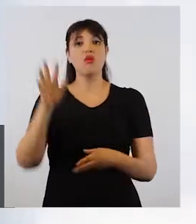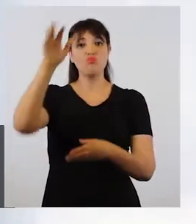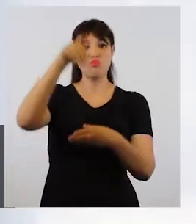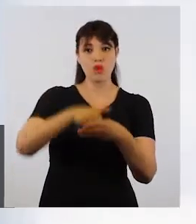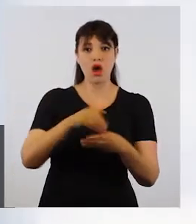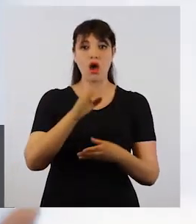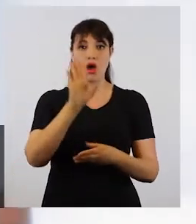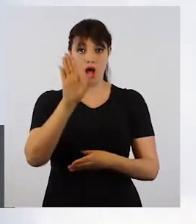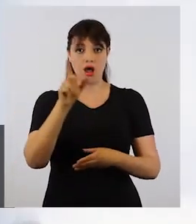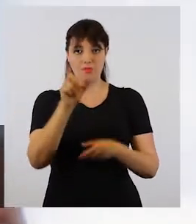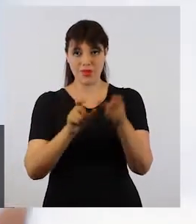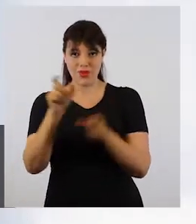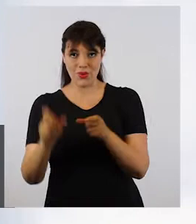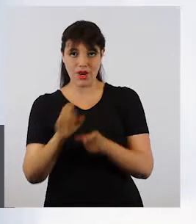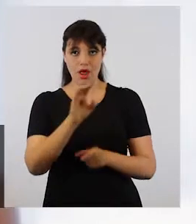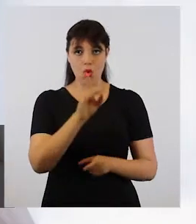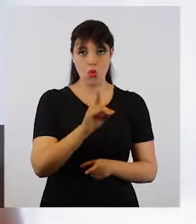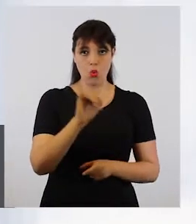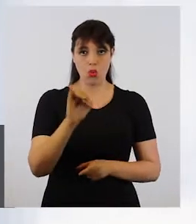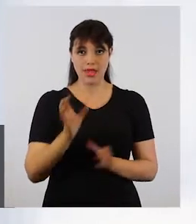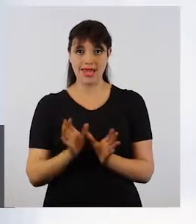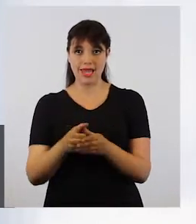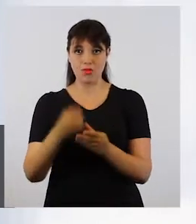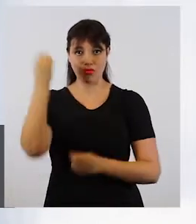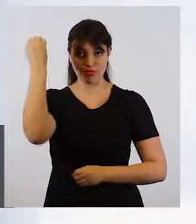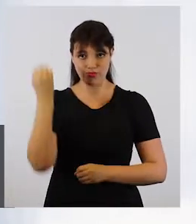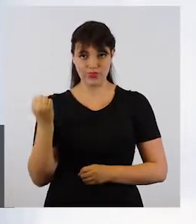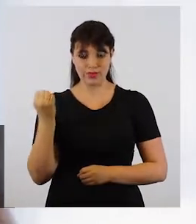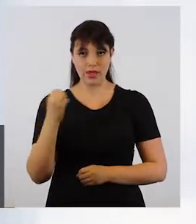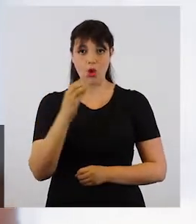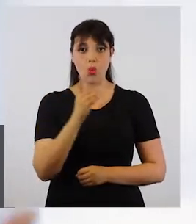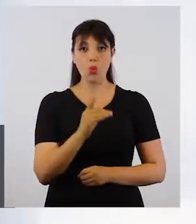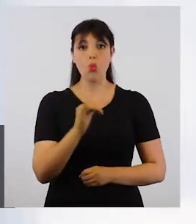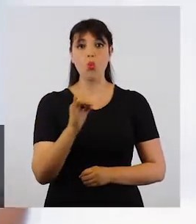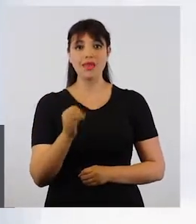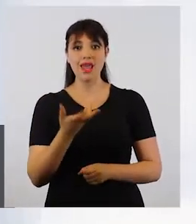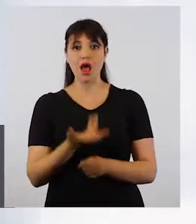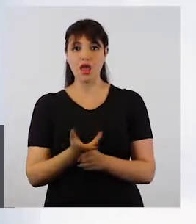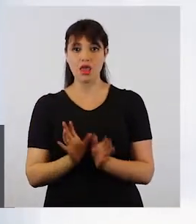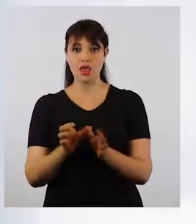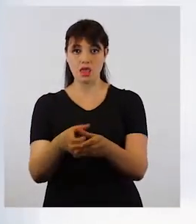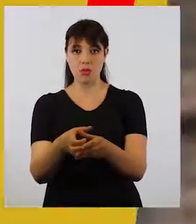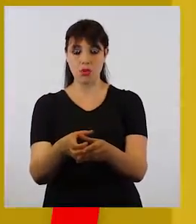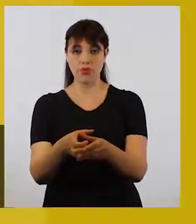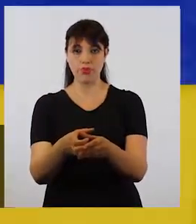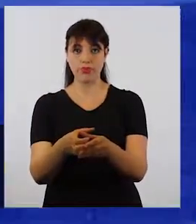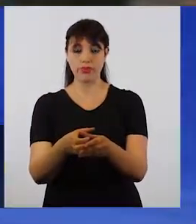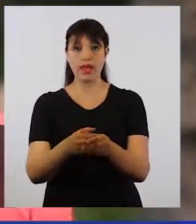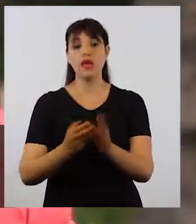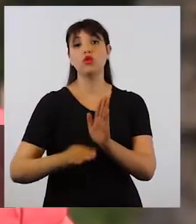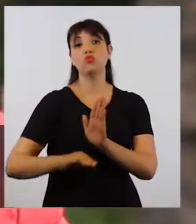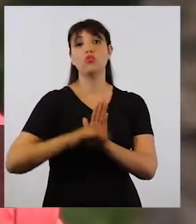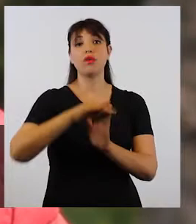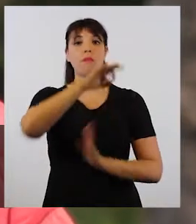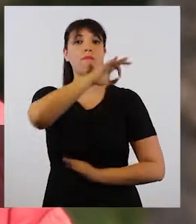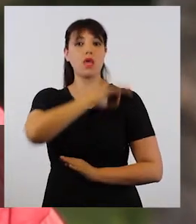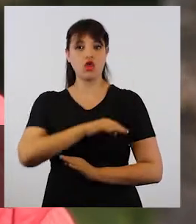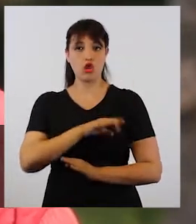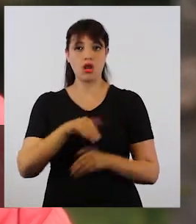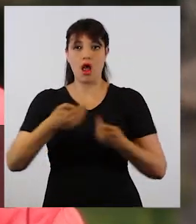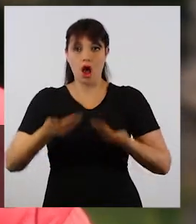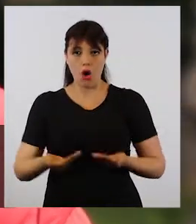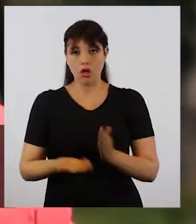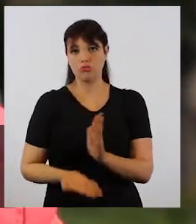por los candidatos del audi porque debemos darle un equipo hacia está en primera y aquí en la udi hay equipo subir las presiones